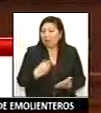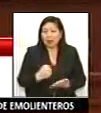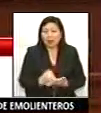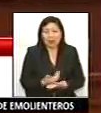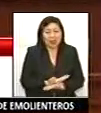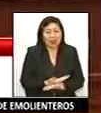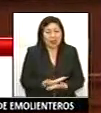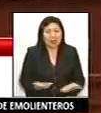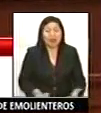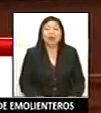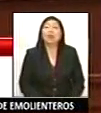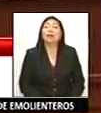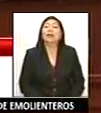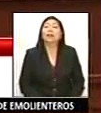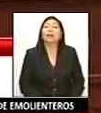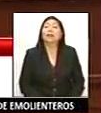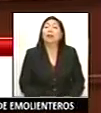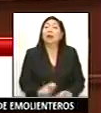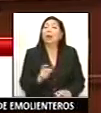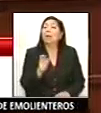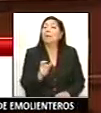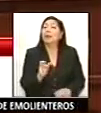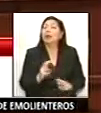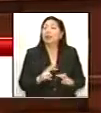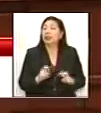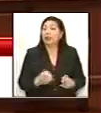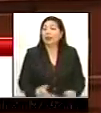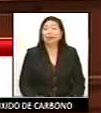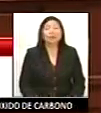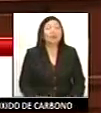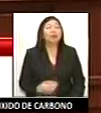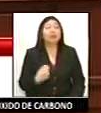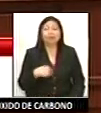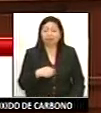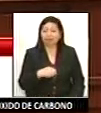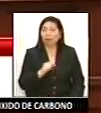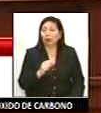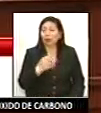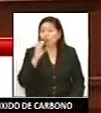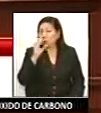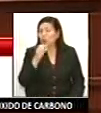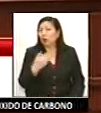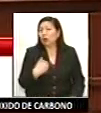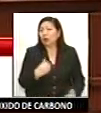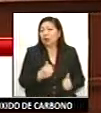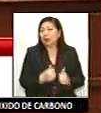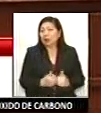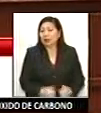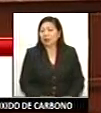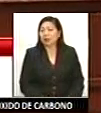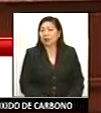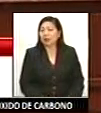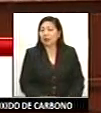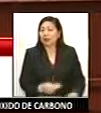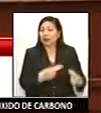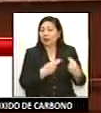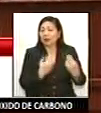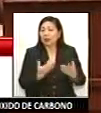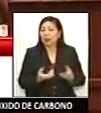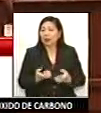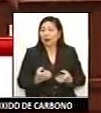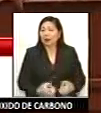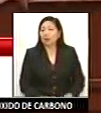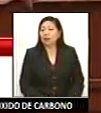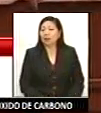atendidos. Porque la ciudadanía, nuestros electores, a nosotros nos buscan como si fuera que nosotros somos responsables de la